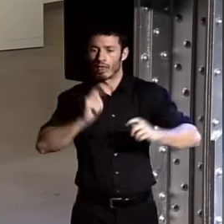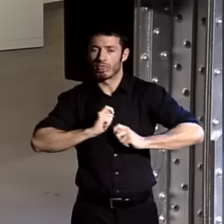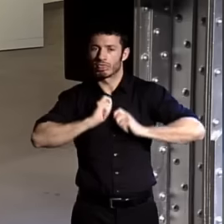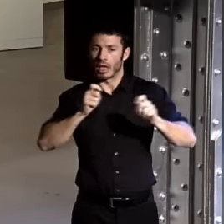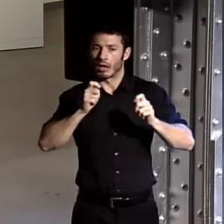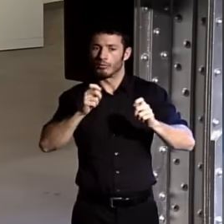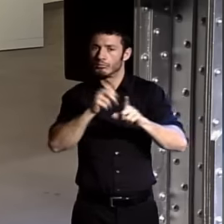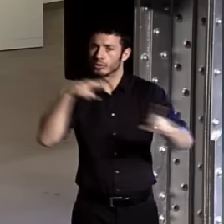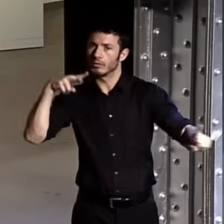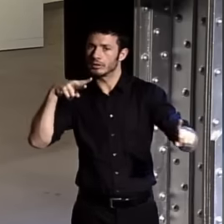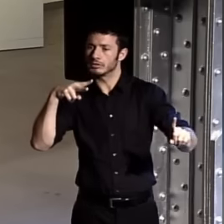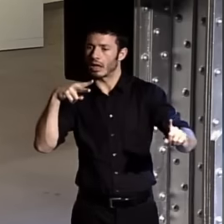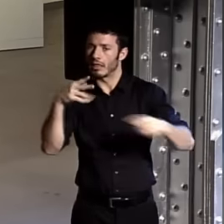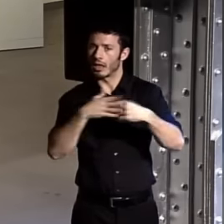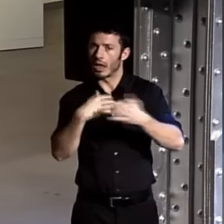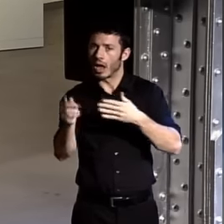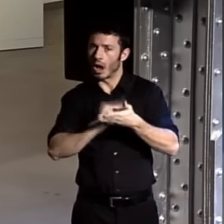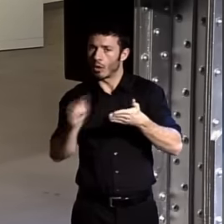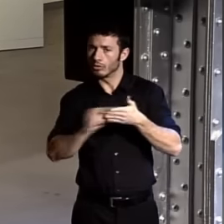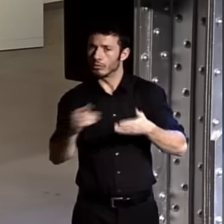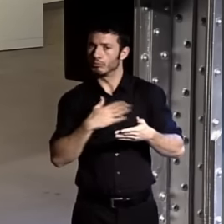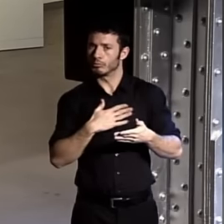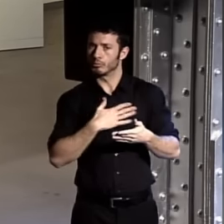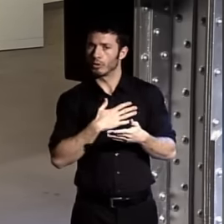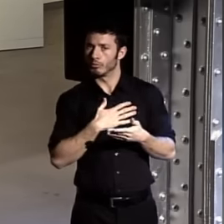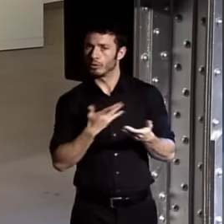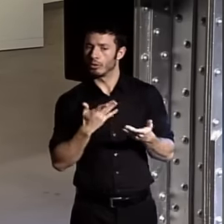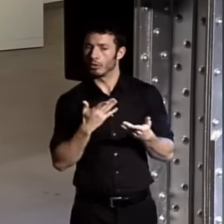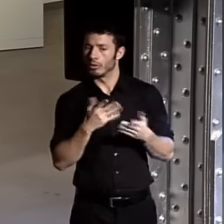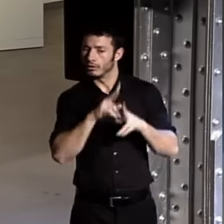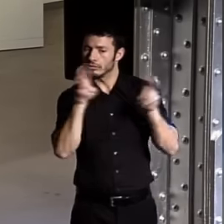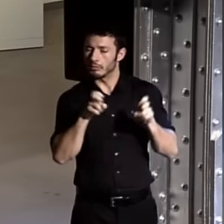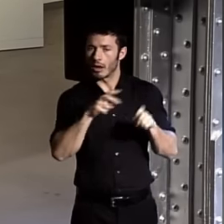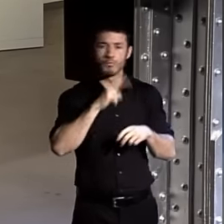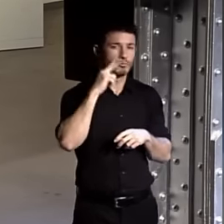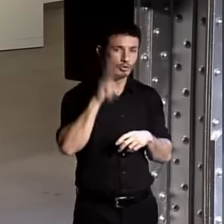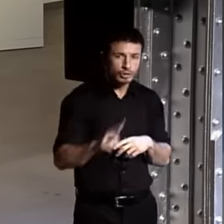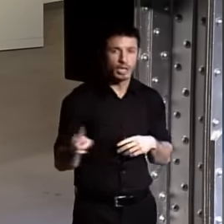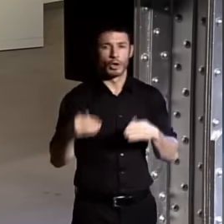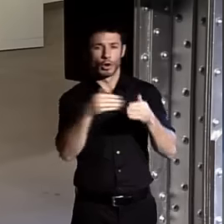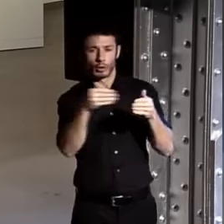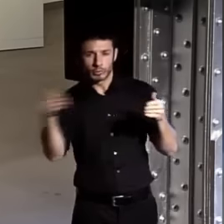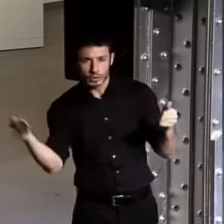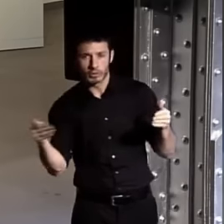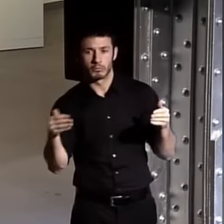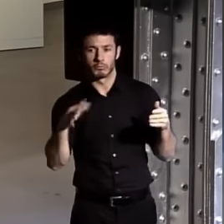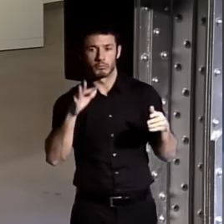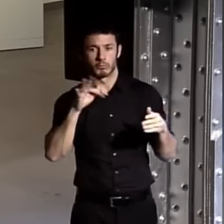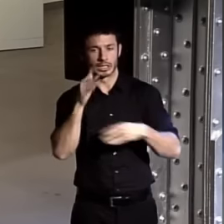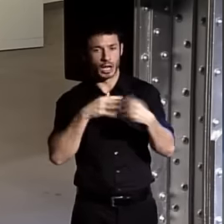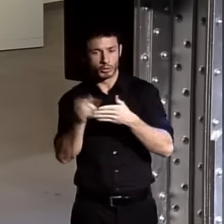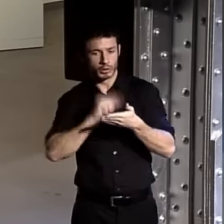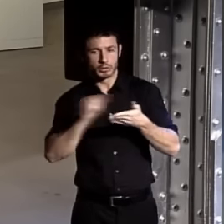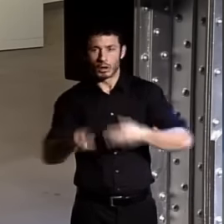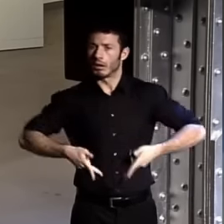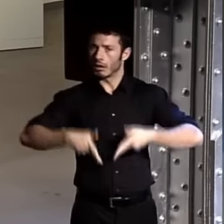de los autores de una colección concreta de un museo concreto de algo concreto y están trabajando con esa libertad no Entonces eso es lo